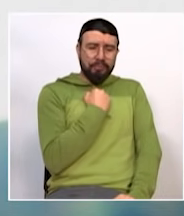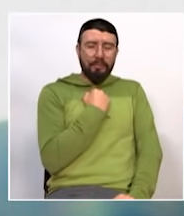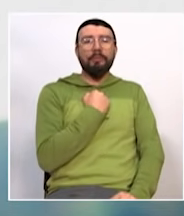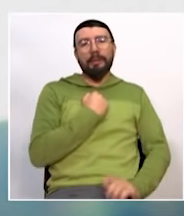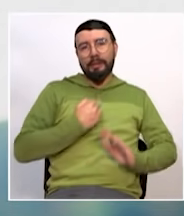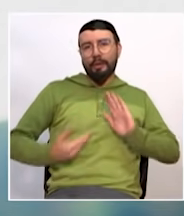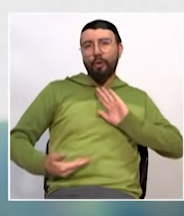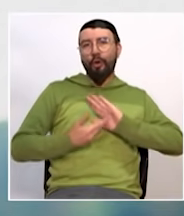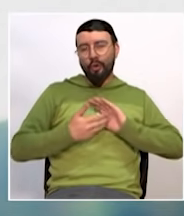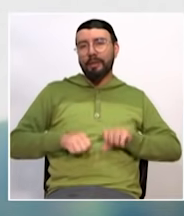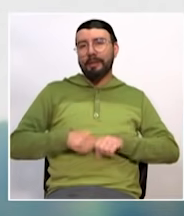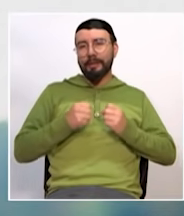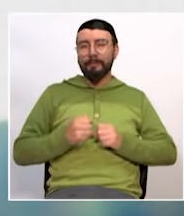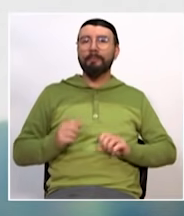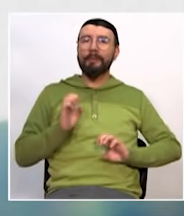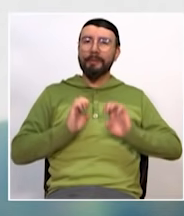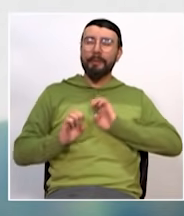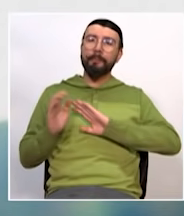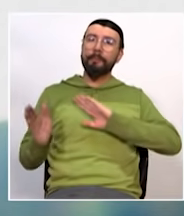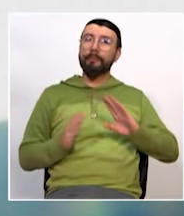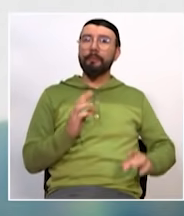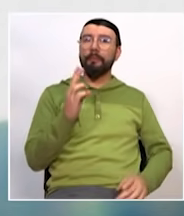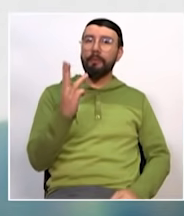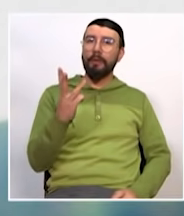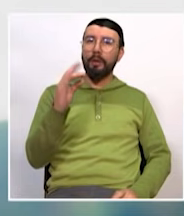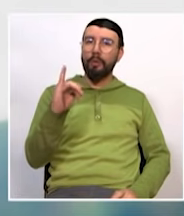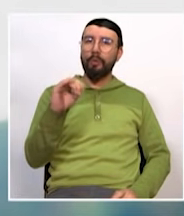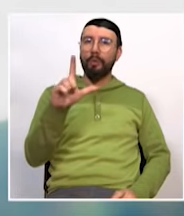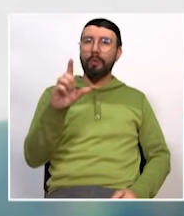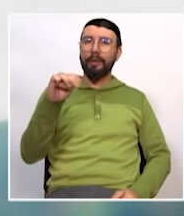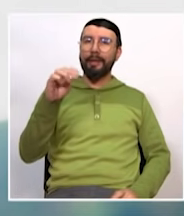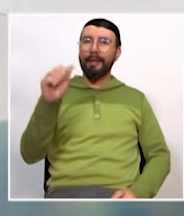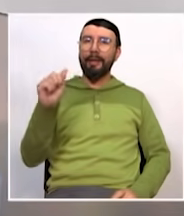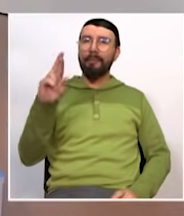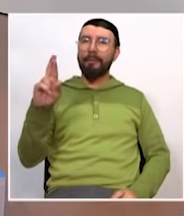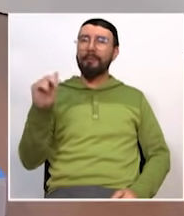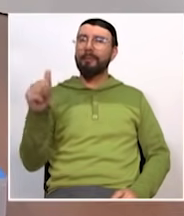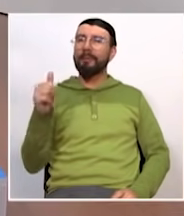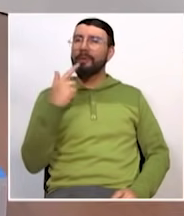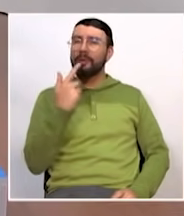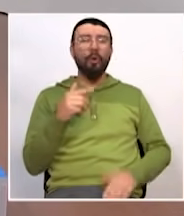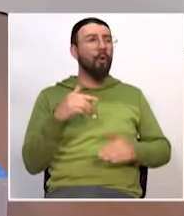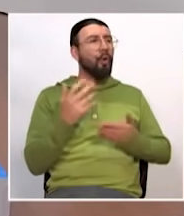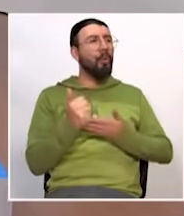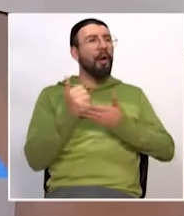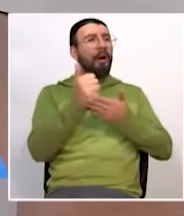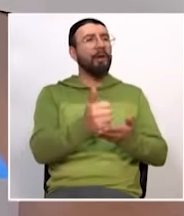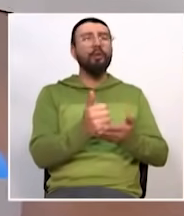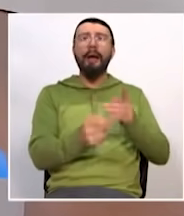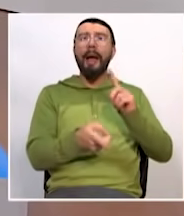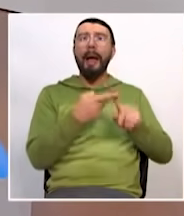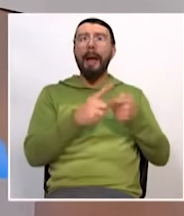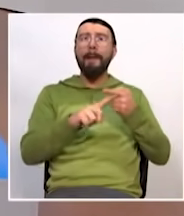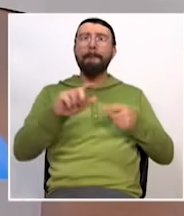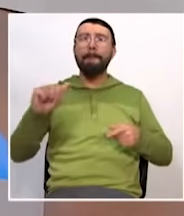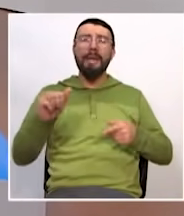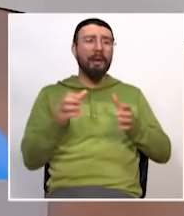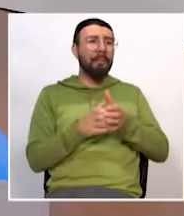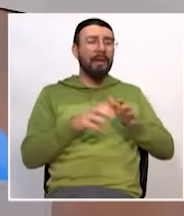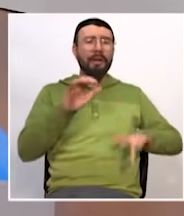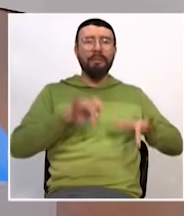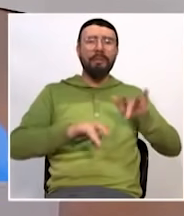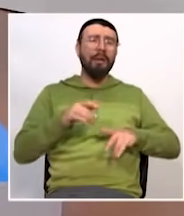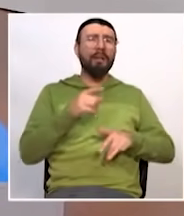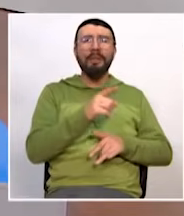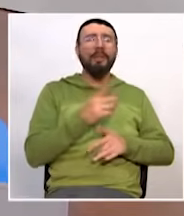inmunológico wilmar cuesta sánchez cómo se hace para ayudar a una compañera de oficina que tiene ansiedad